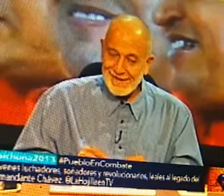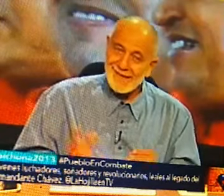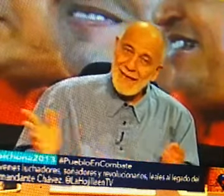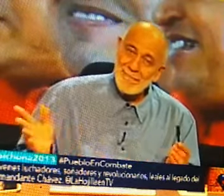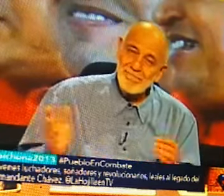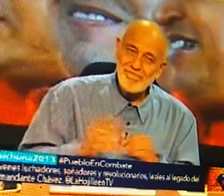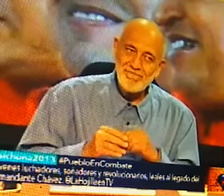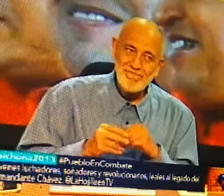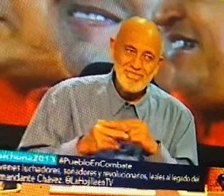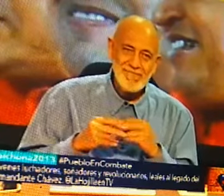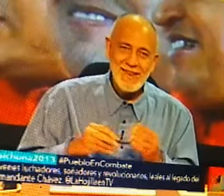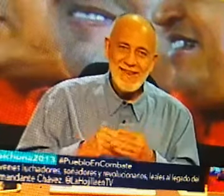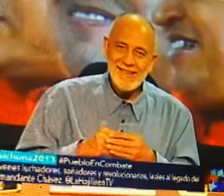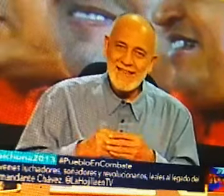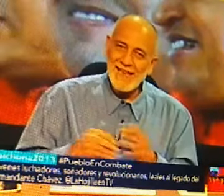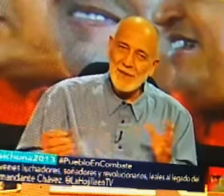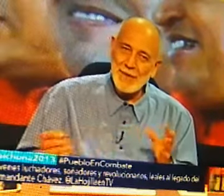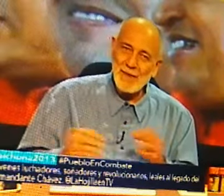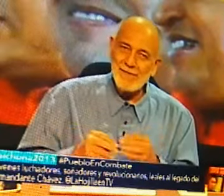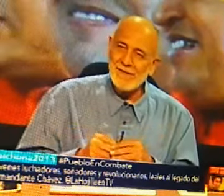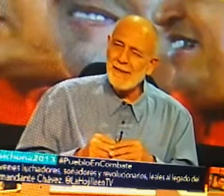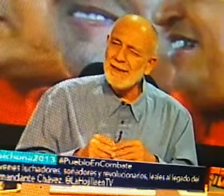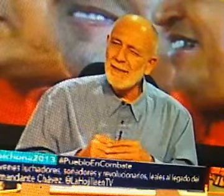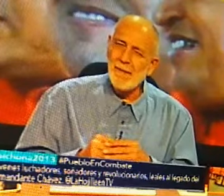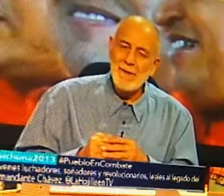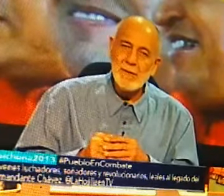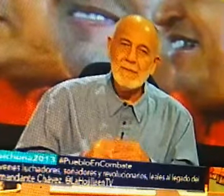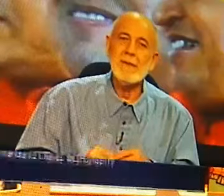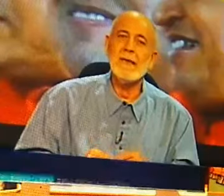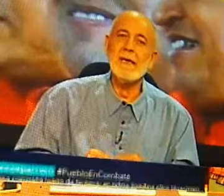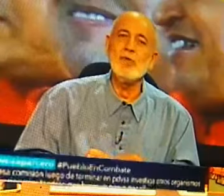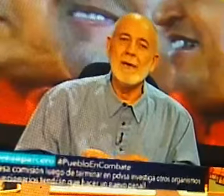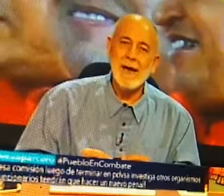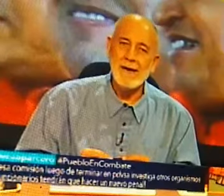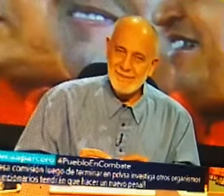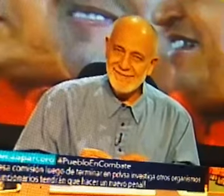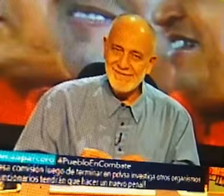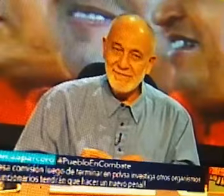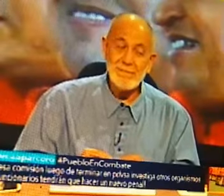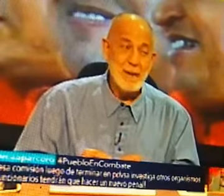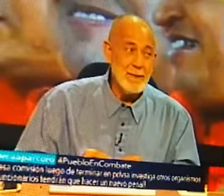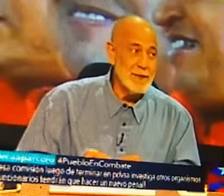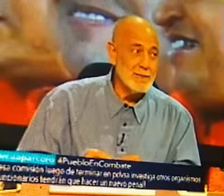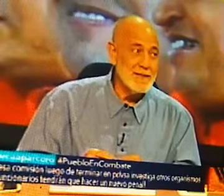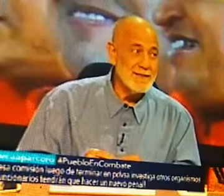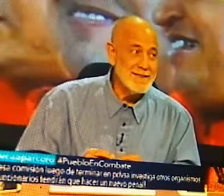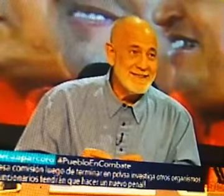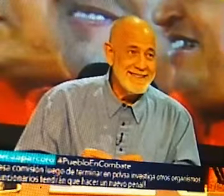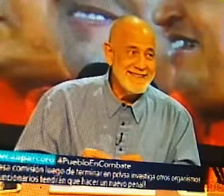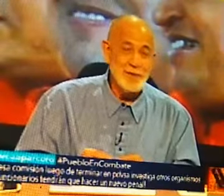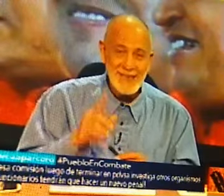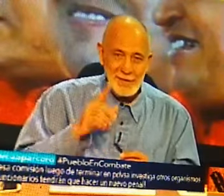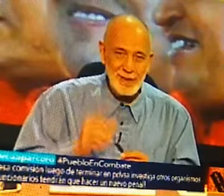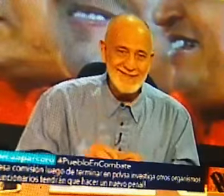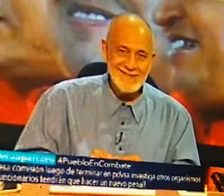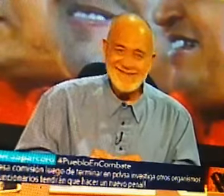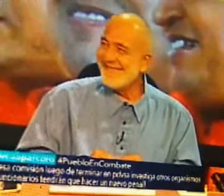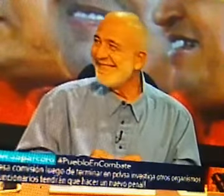Así que, 7 años después, Chávez está más vivo que nunca, más vivo que nunca. No se